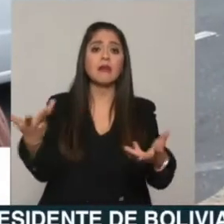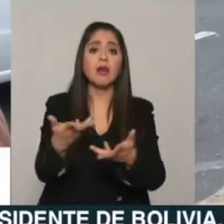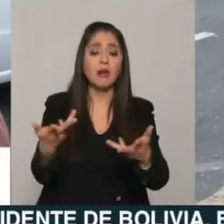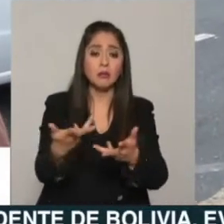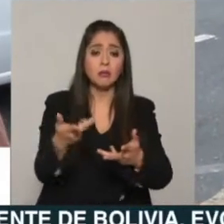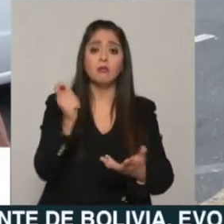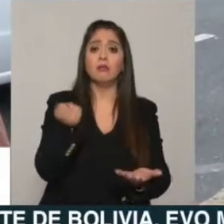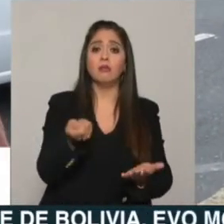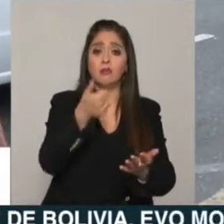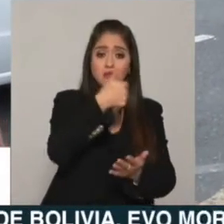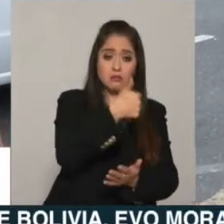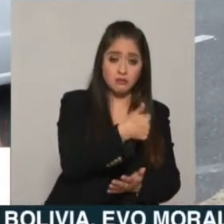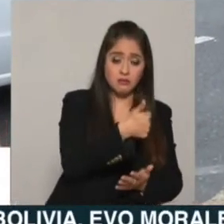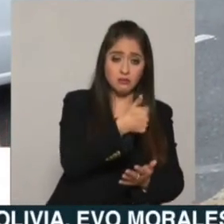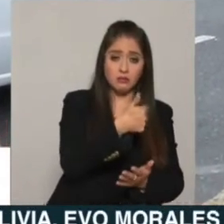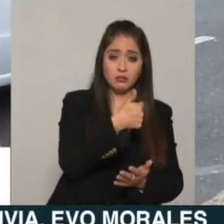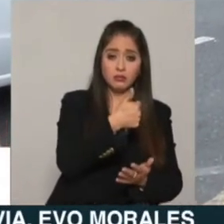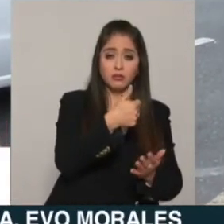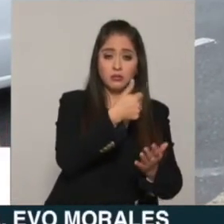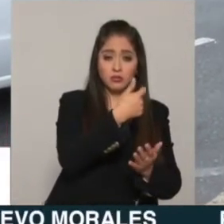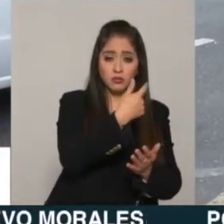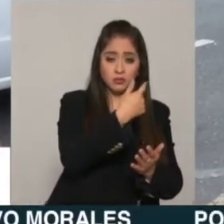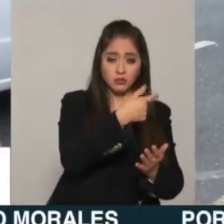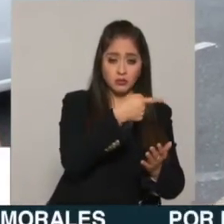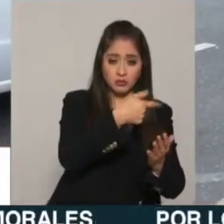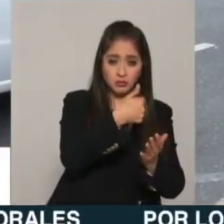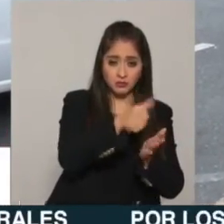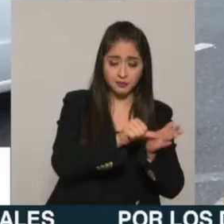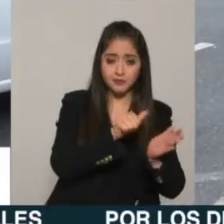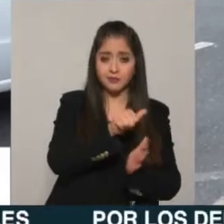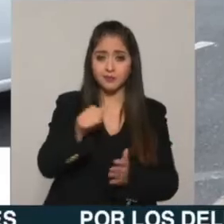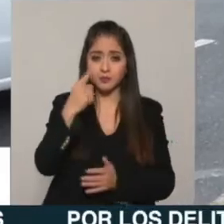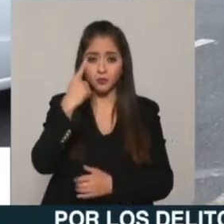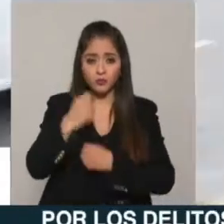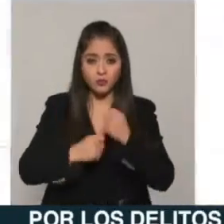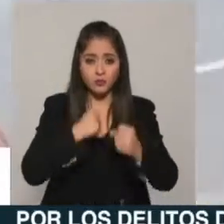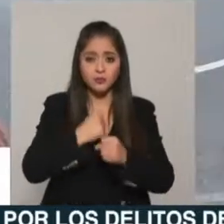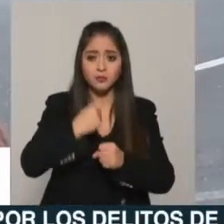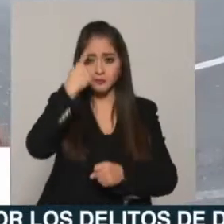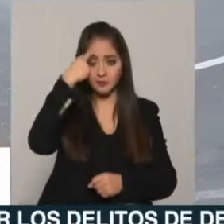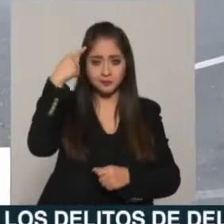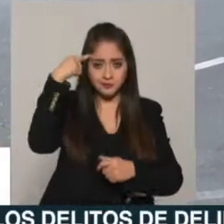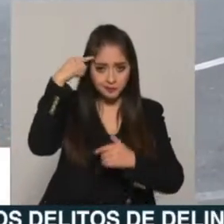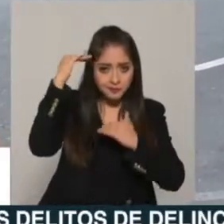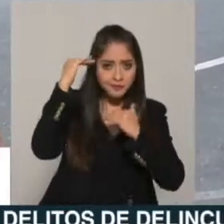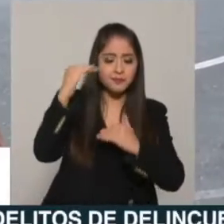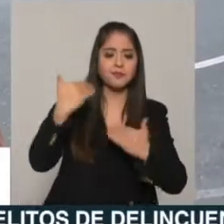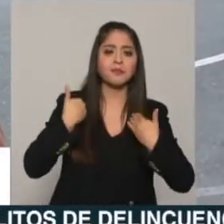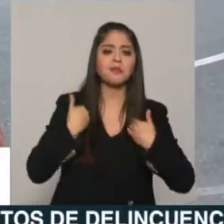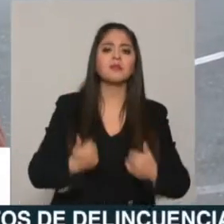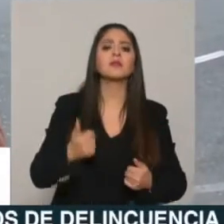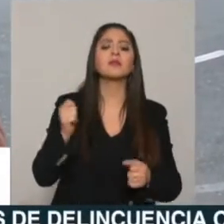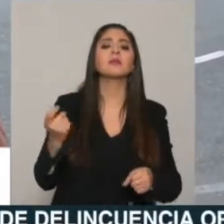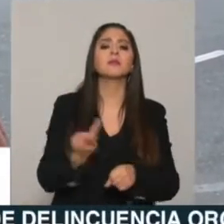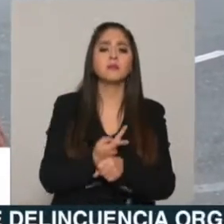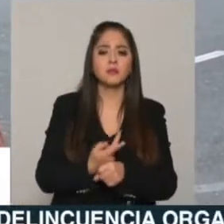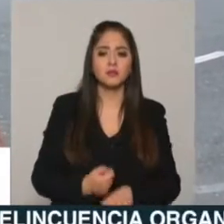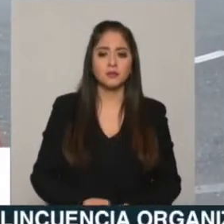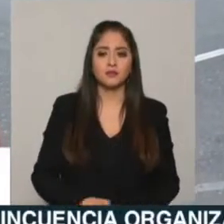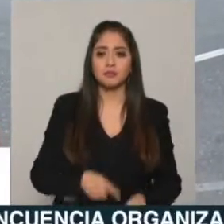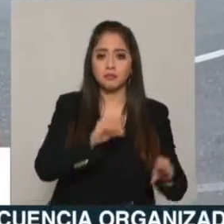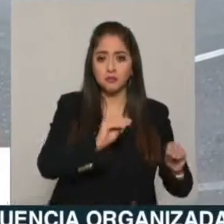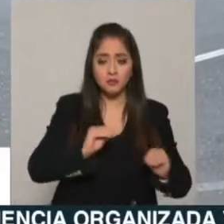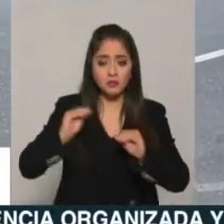año, para que entiendan que lo que hacen está mal. Un reformatorio ahí